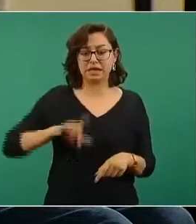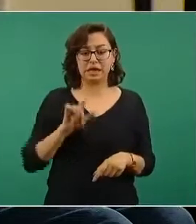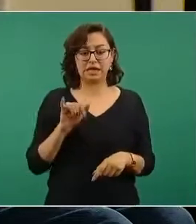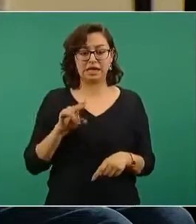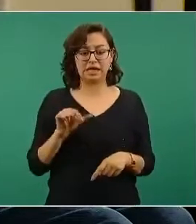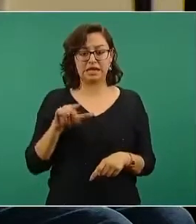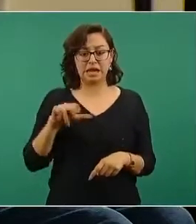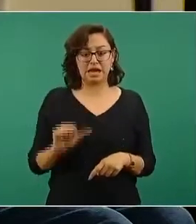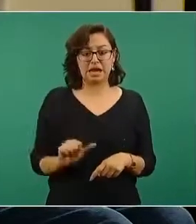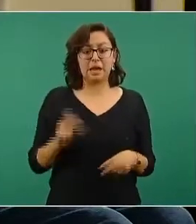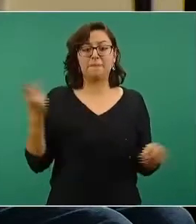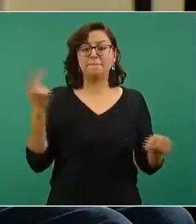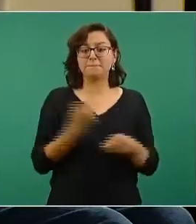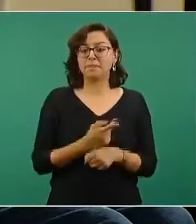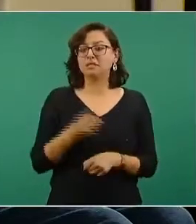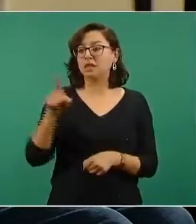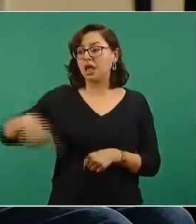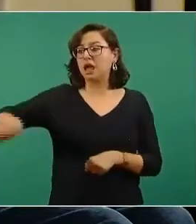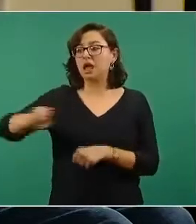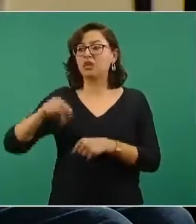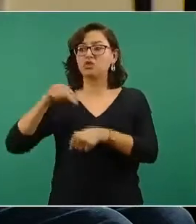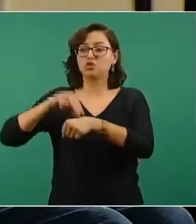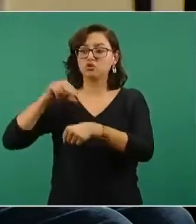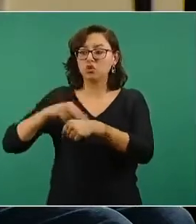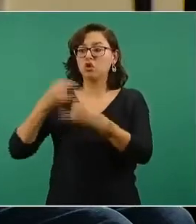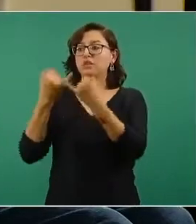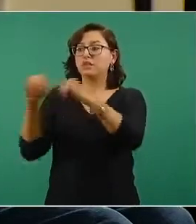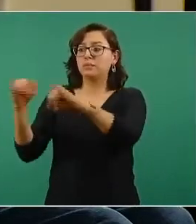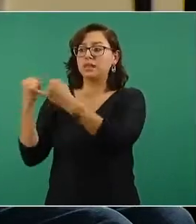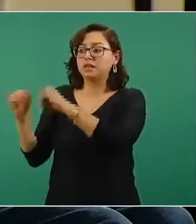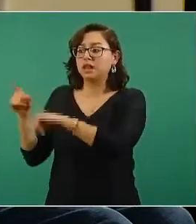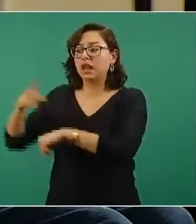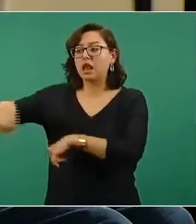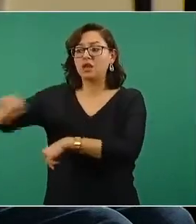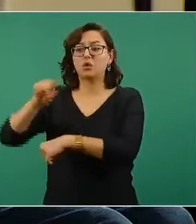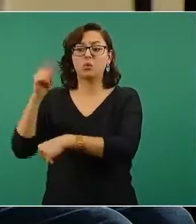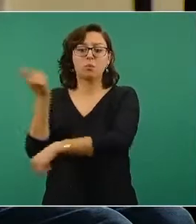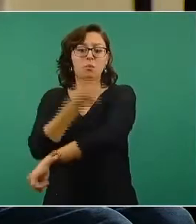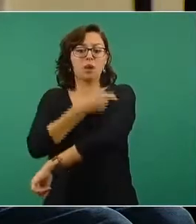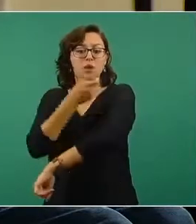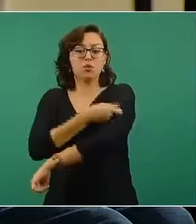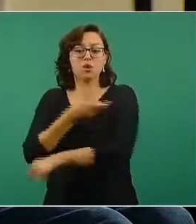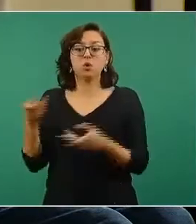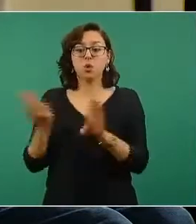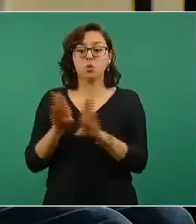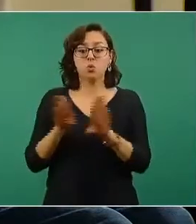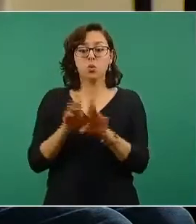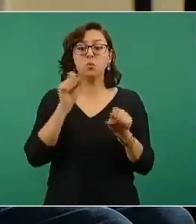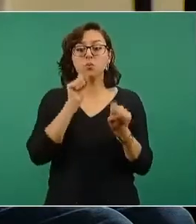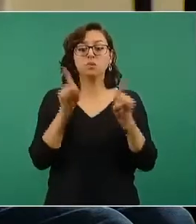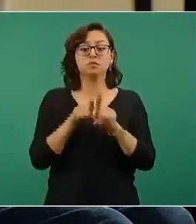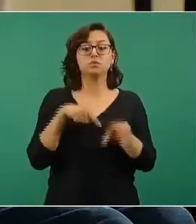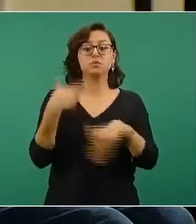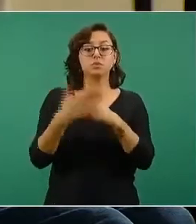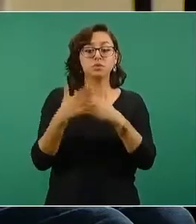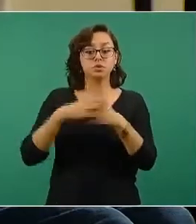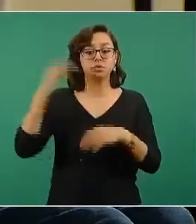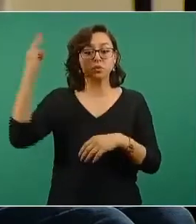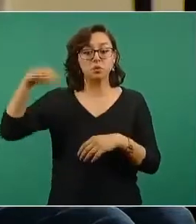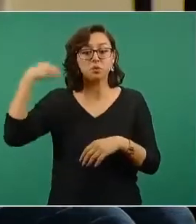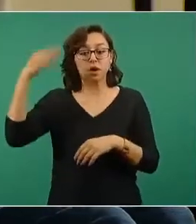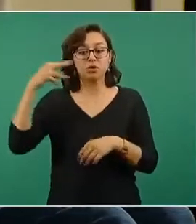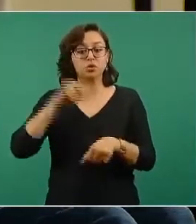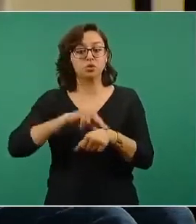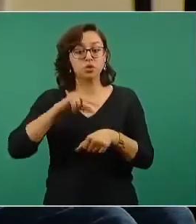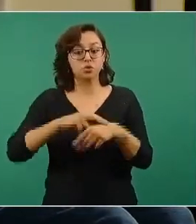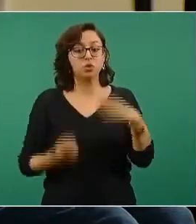va a vacunar a médicos de clínicas privadas. Nos preguntan por los médicos residentes que van a entrar ahora en marzo, ¿no? A ellos, ¿cuándo se les va a vacunar? Si